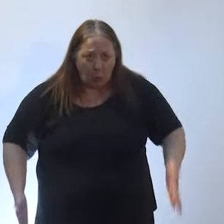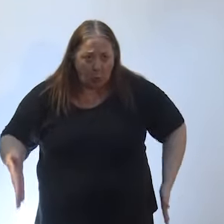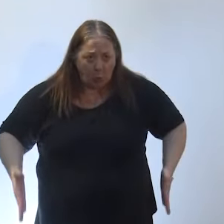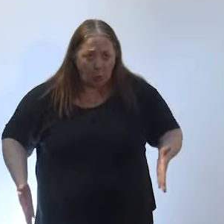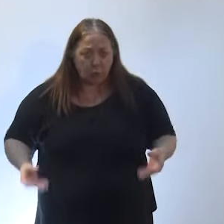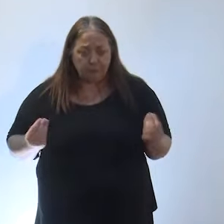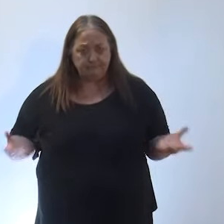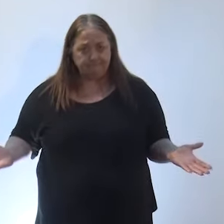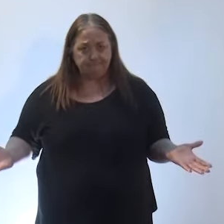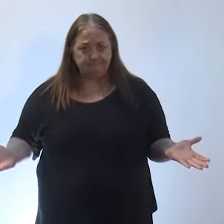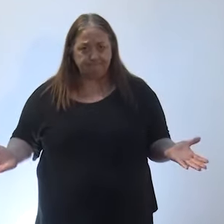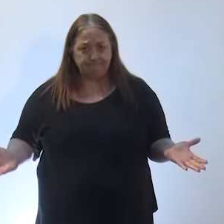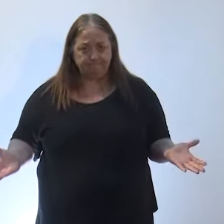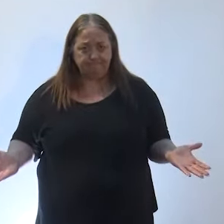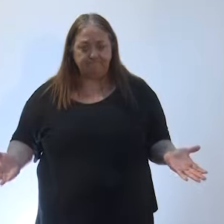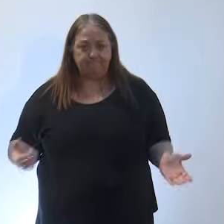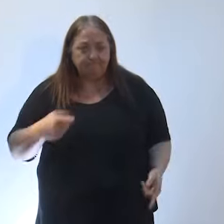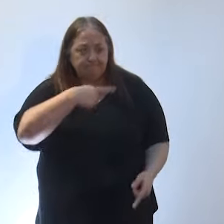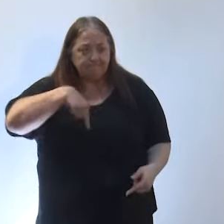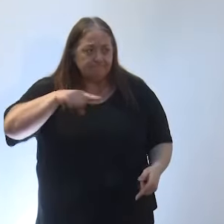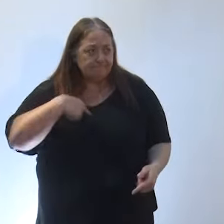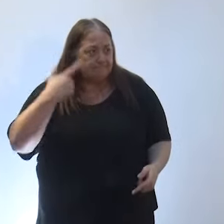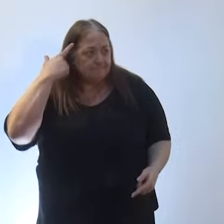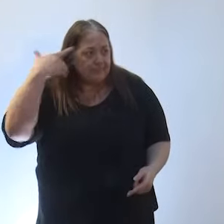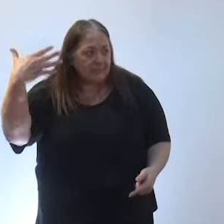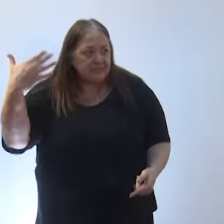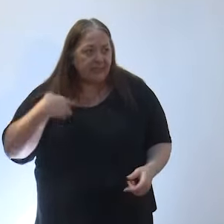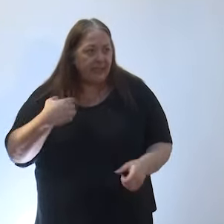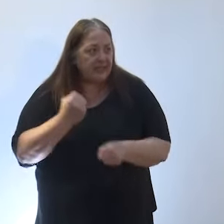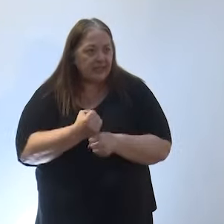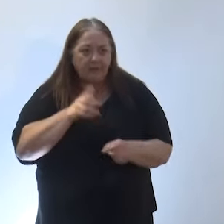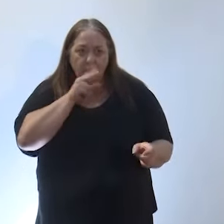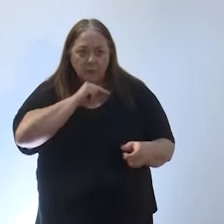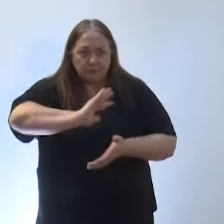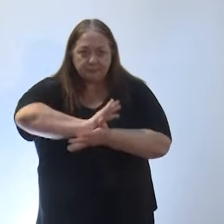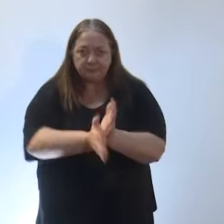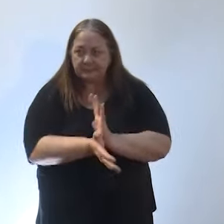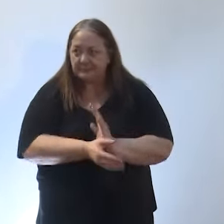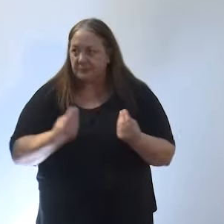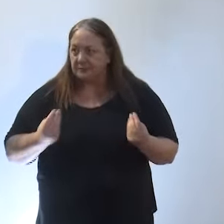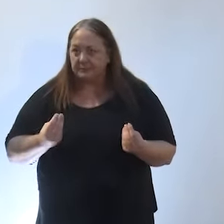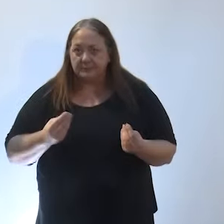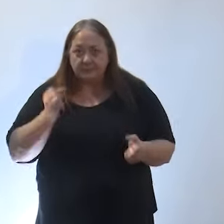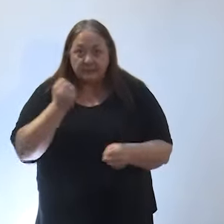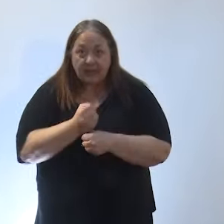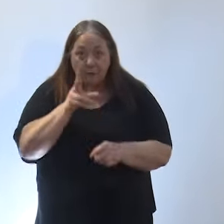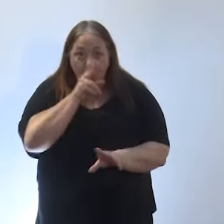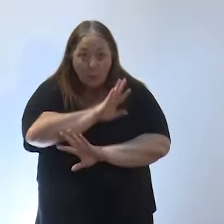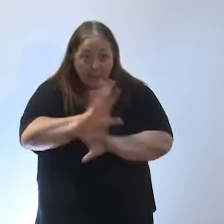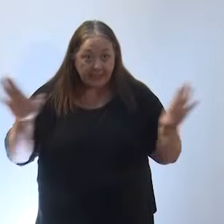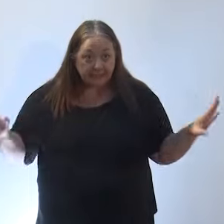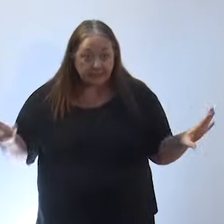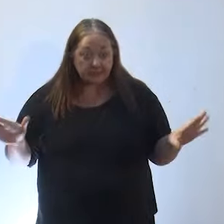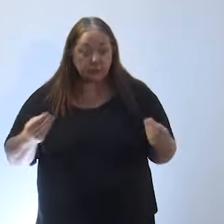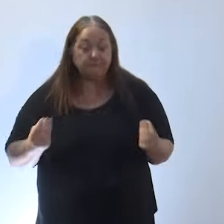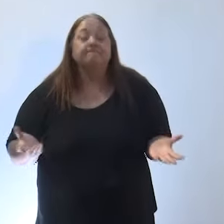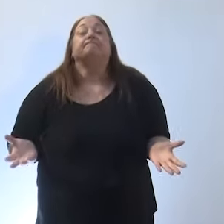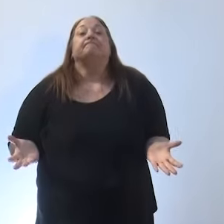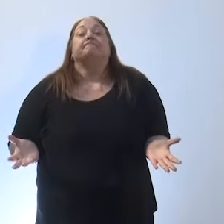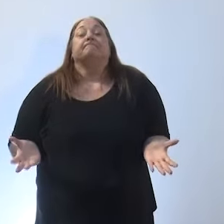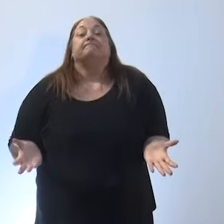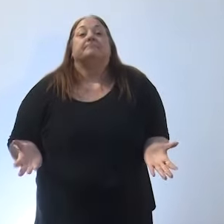nuestras capacidades de empleo en unas pocas décadas van a desaparecer gente O sea e bueno eso no se